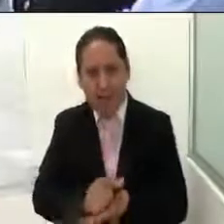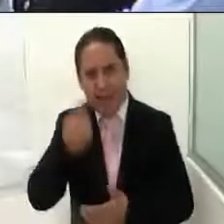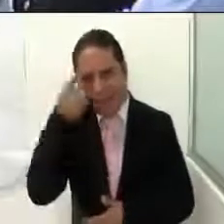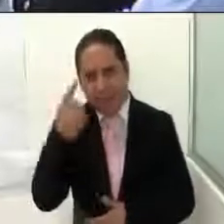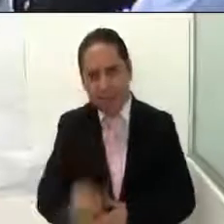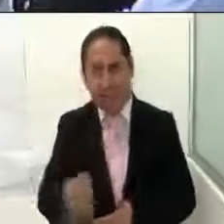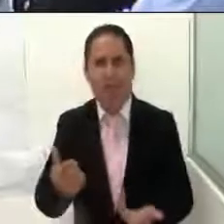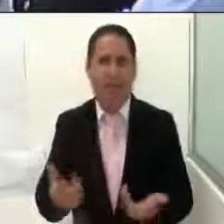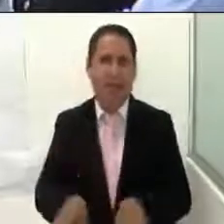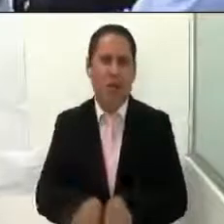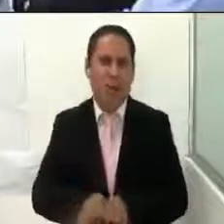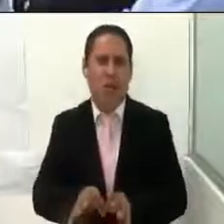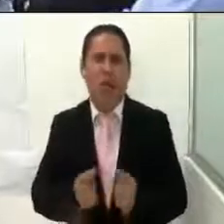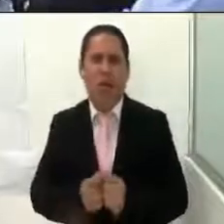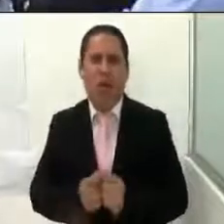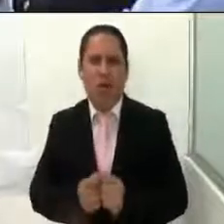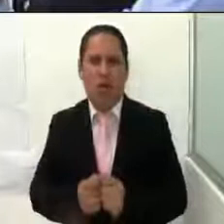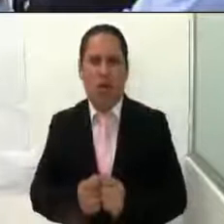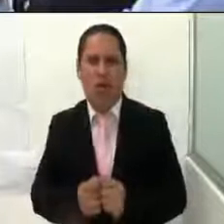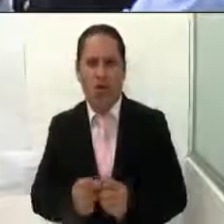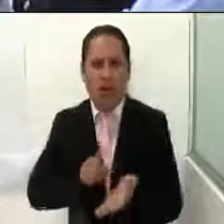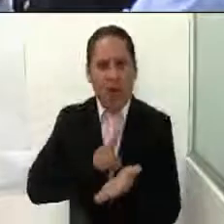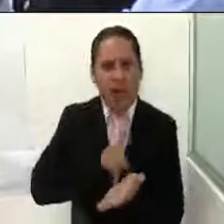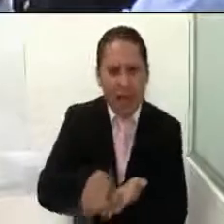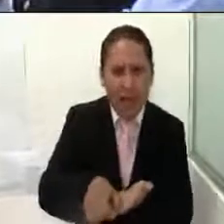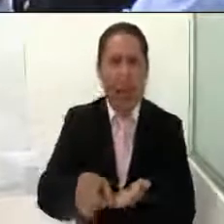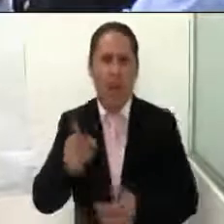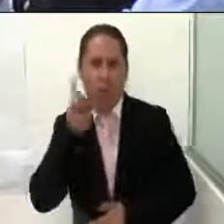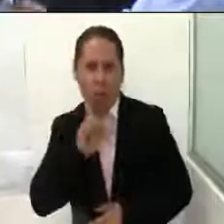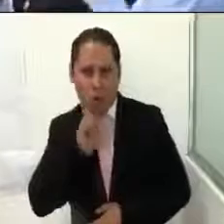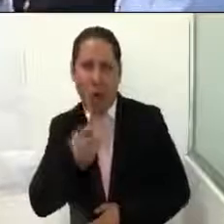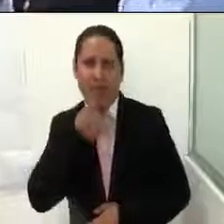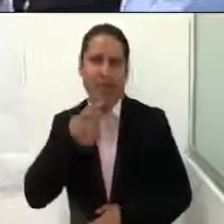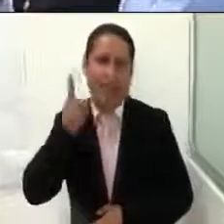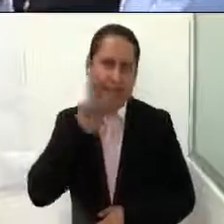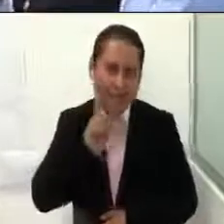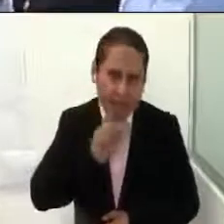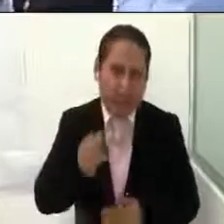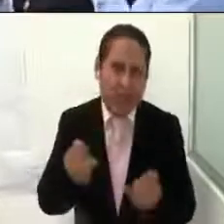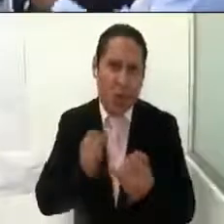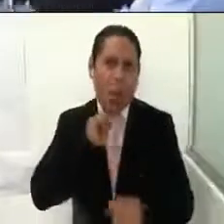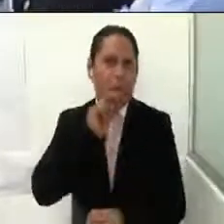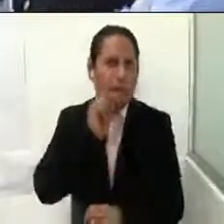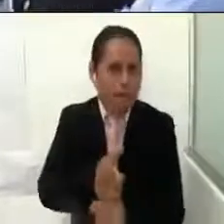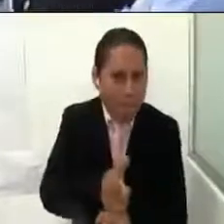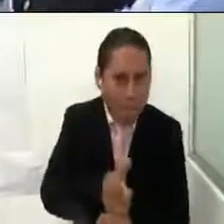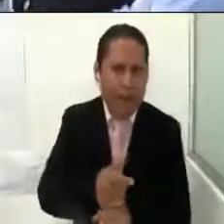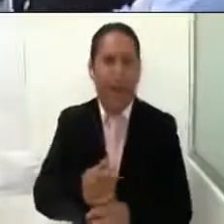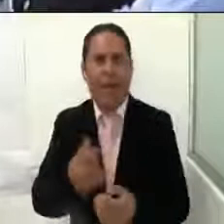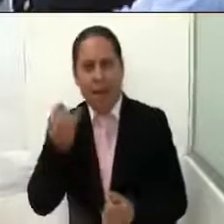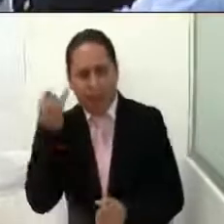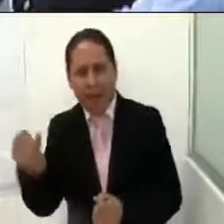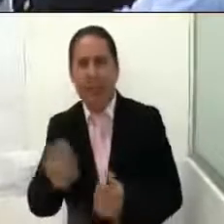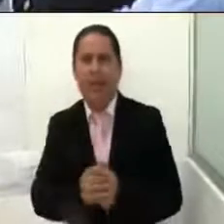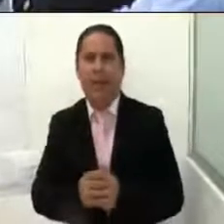relacionada con los derechos de las mujeres y niñas con la finalidad de detectar disposiciones que